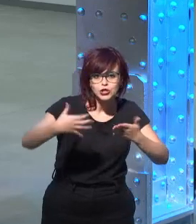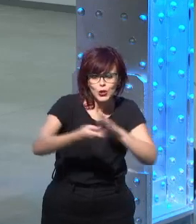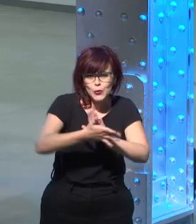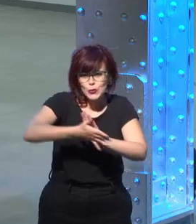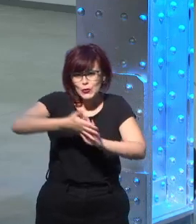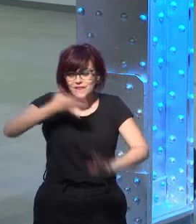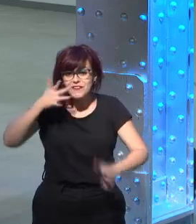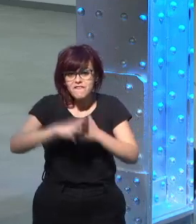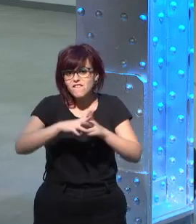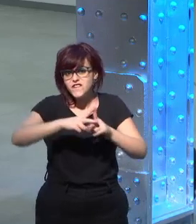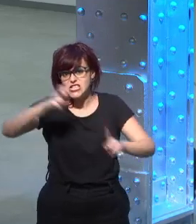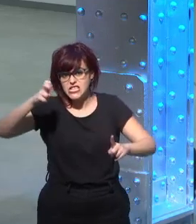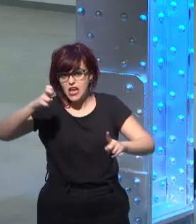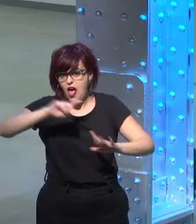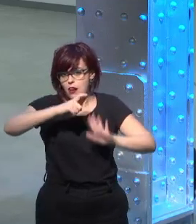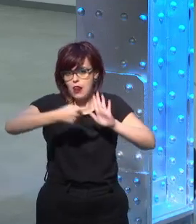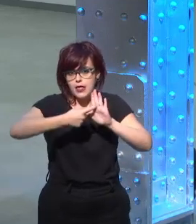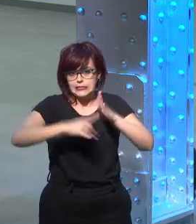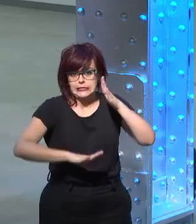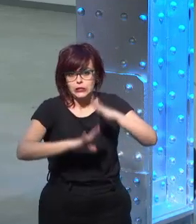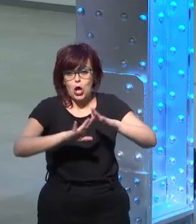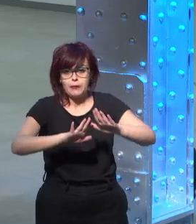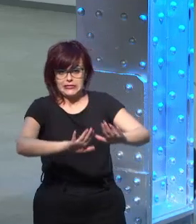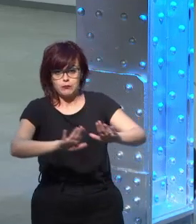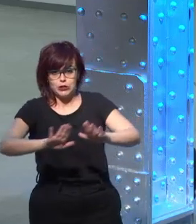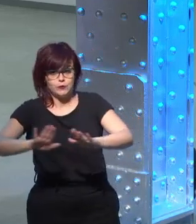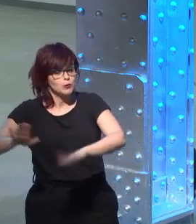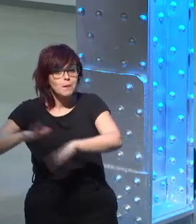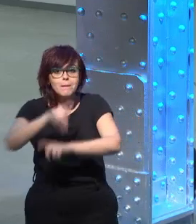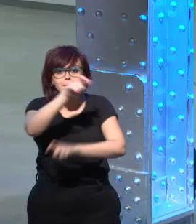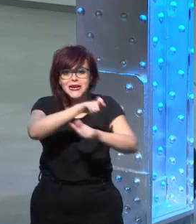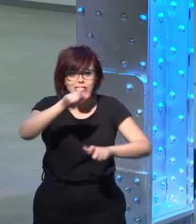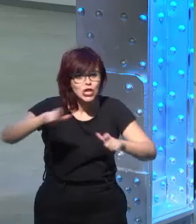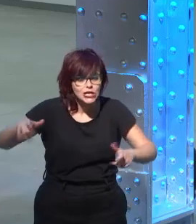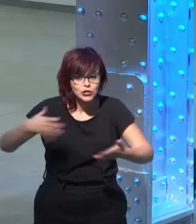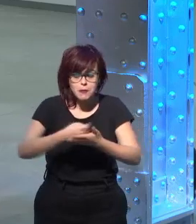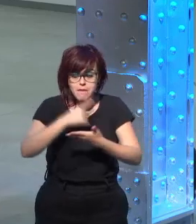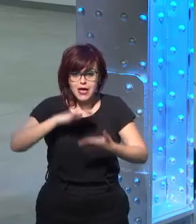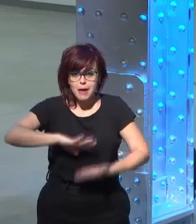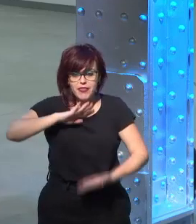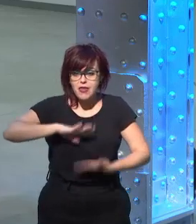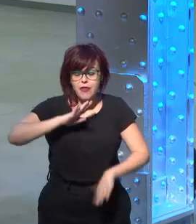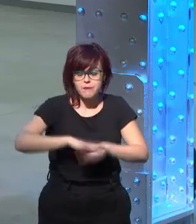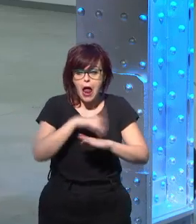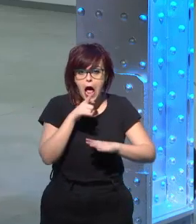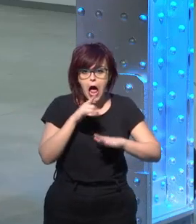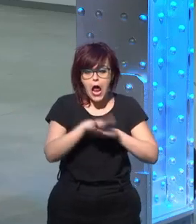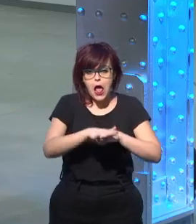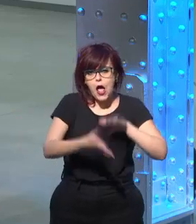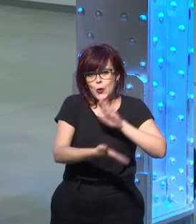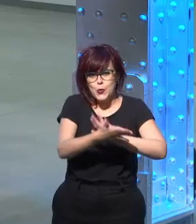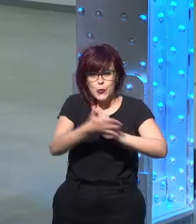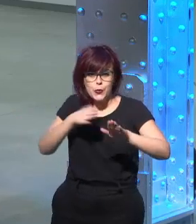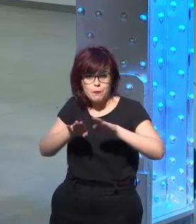leyes de la física ya no frenan nada. Los que frenamos somos las personas, que no tenemos capacidad de ir al ritmo que se puede